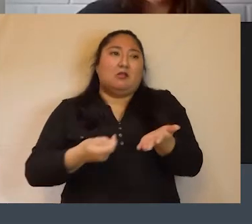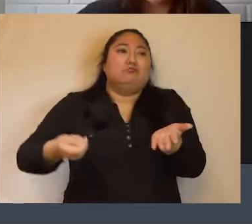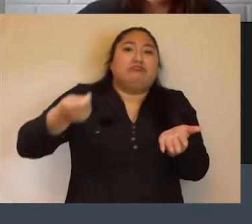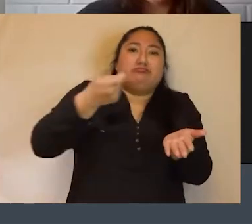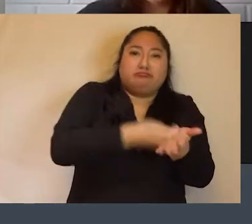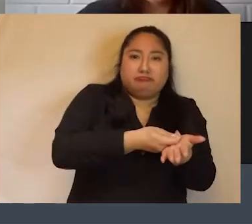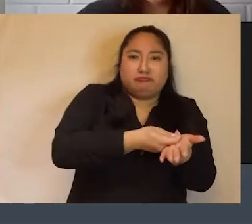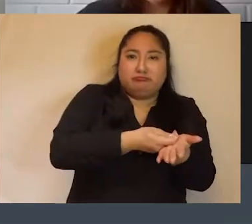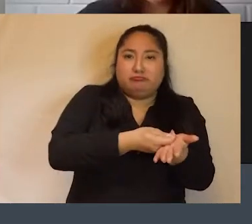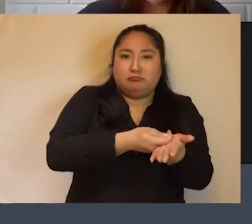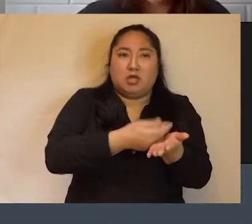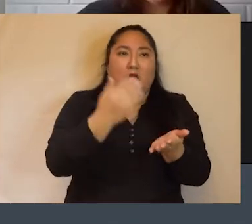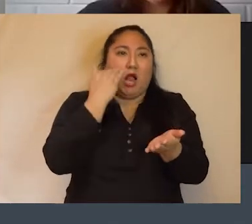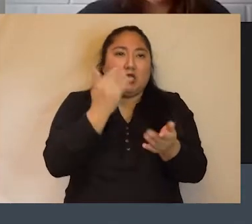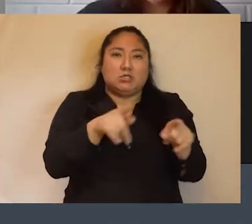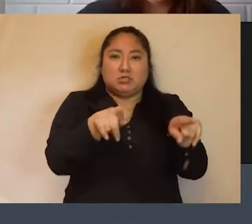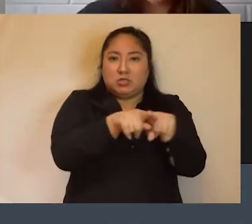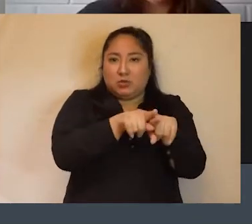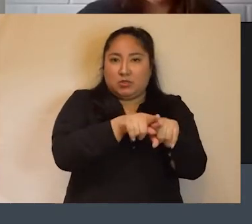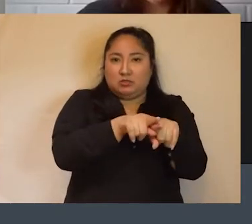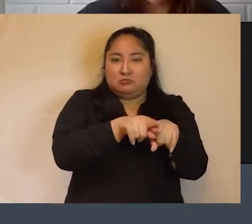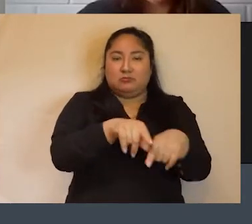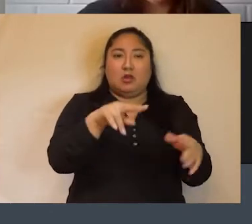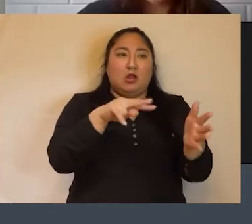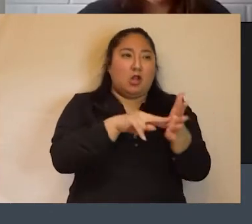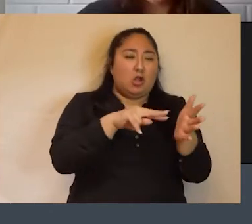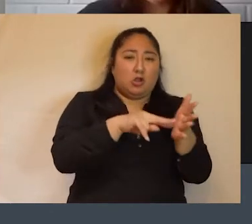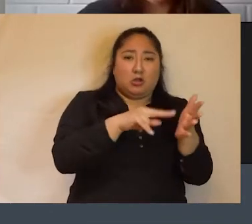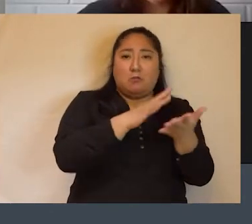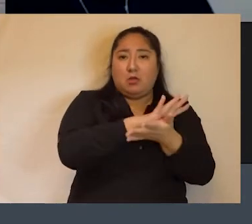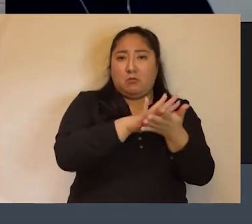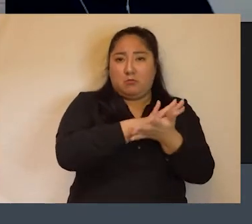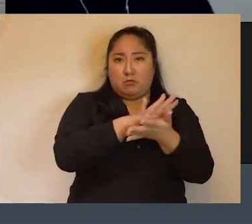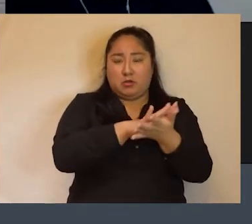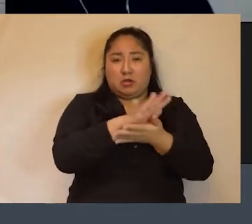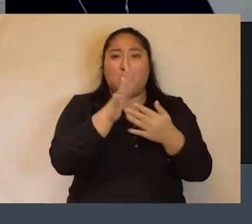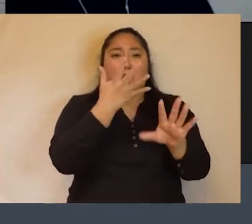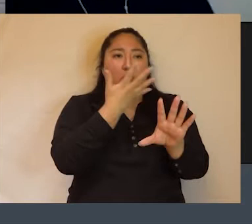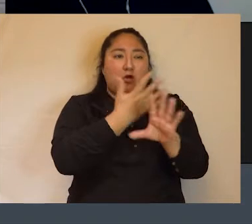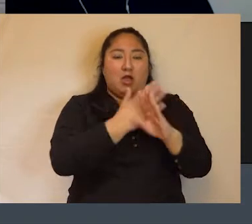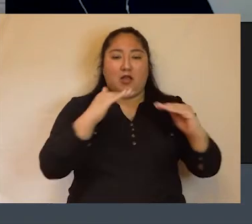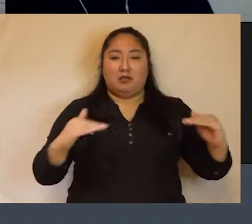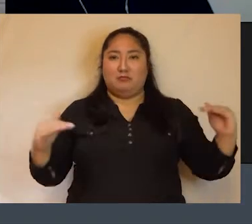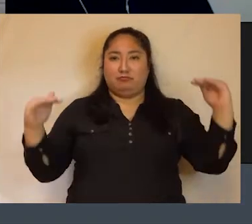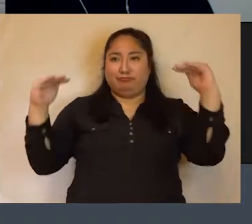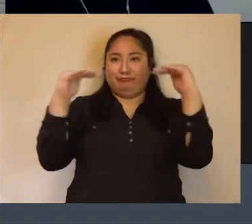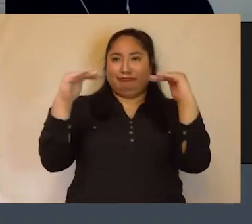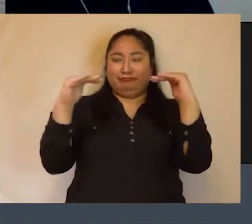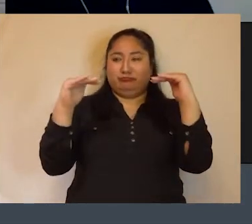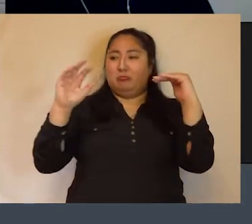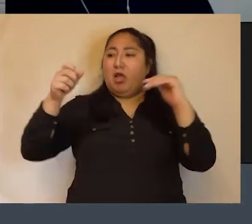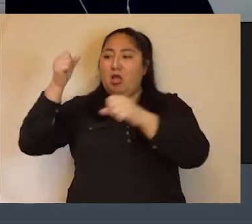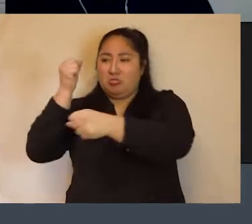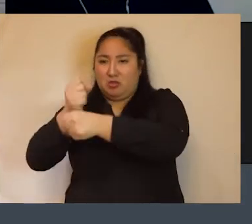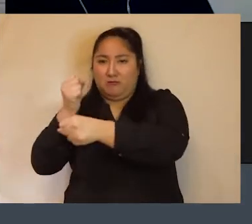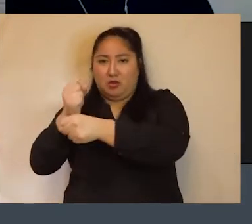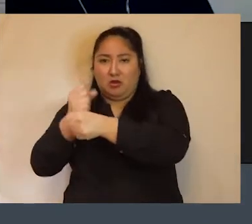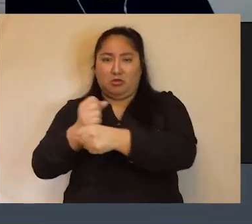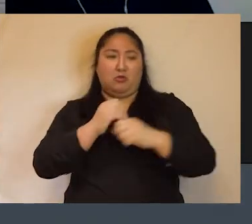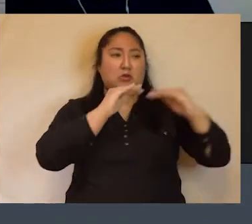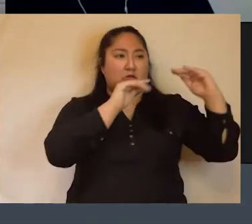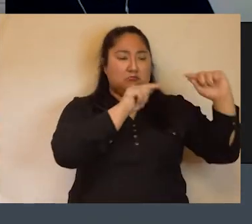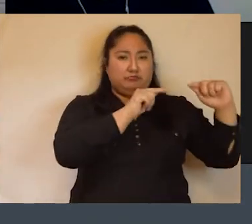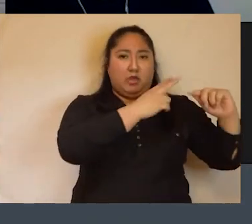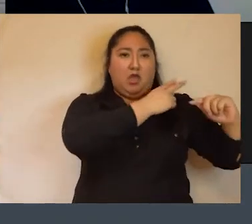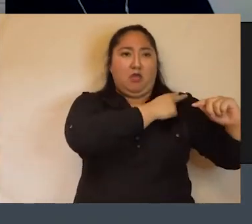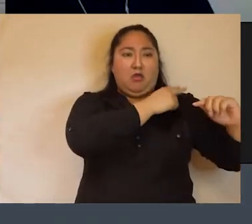que aportar una cifra similar. O sea, lo que esperaríamos es que efectivamente haya una simetría. Lo que aportan los